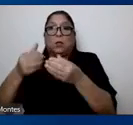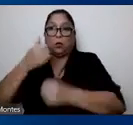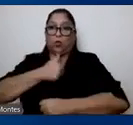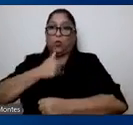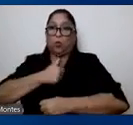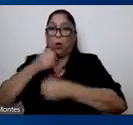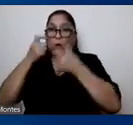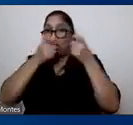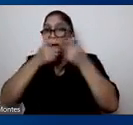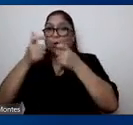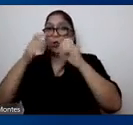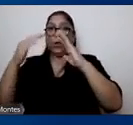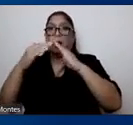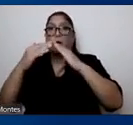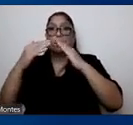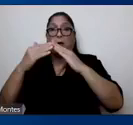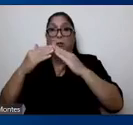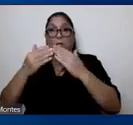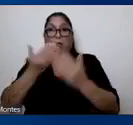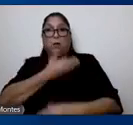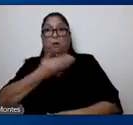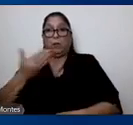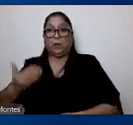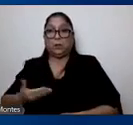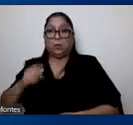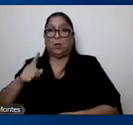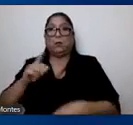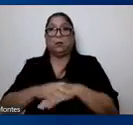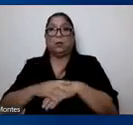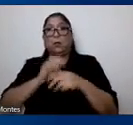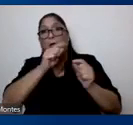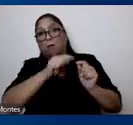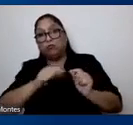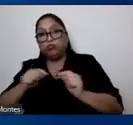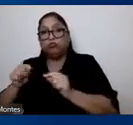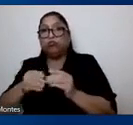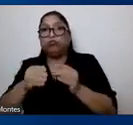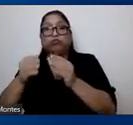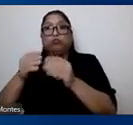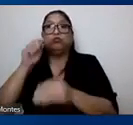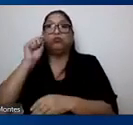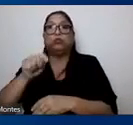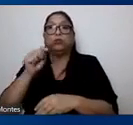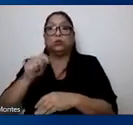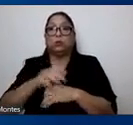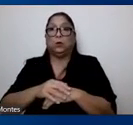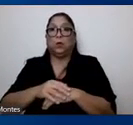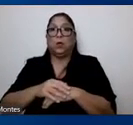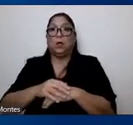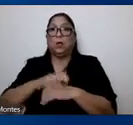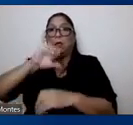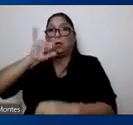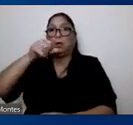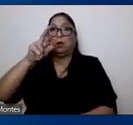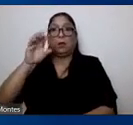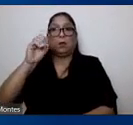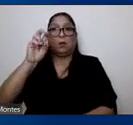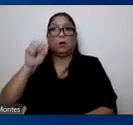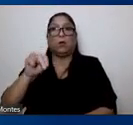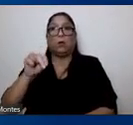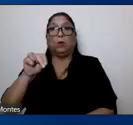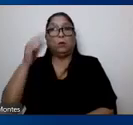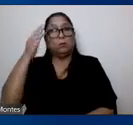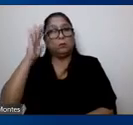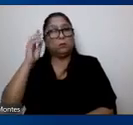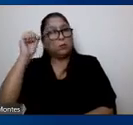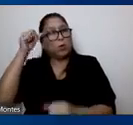custodia Casa de Gobierno justamente en su tránsito hacia ella. Entonces la Girón, si no recuerdo, el